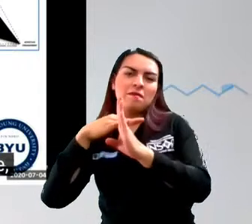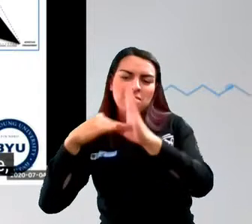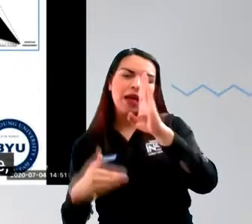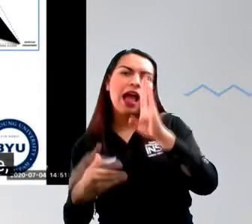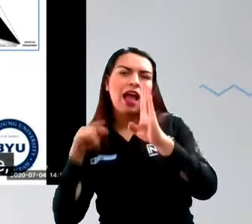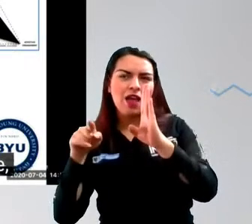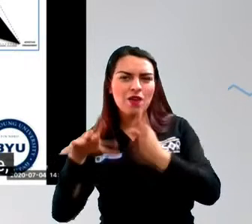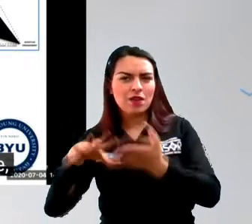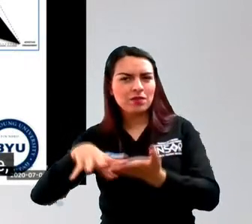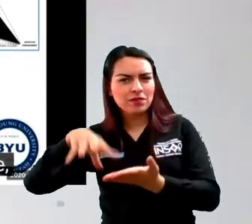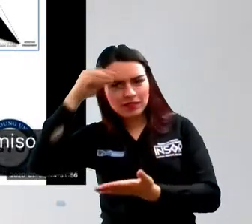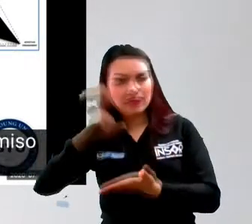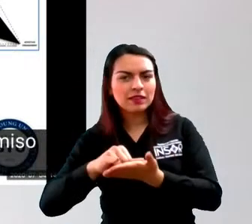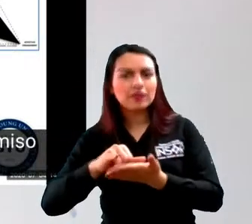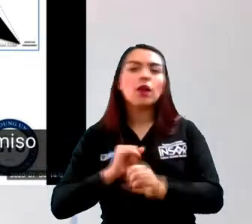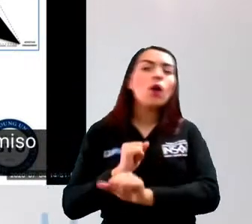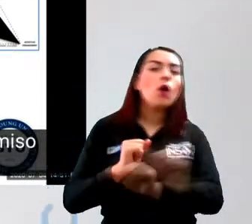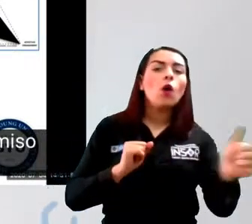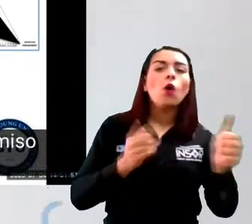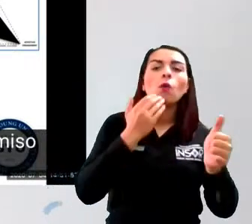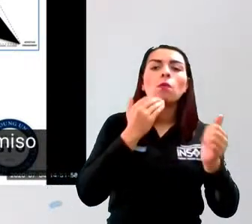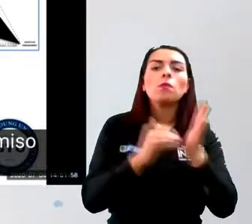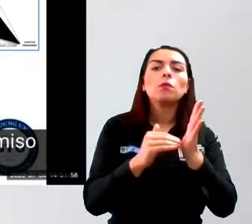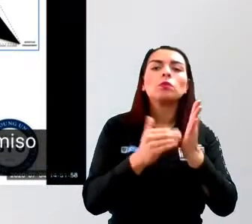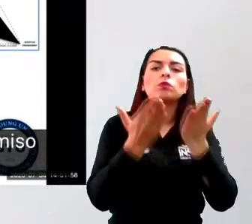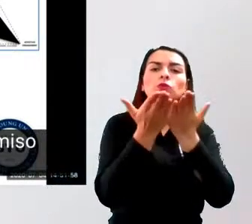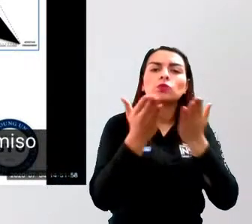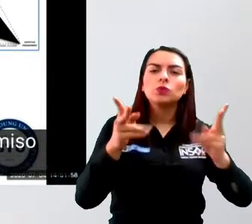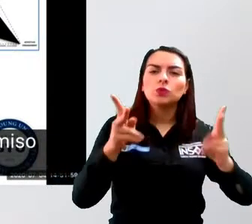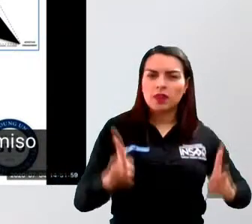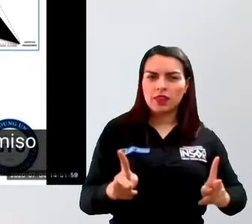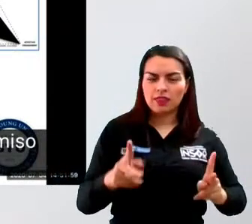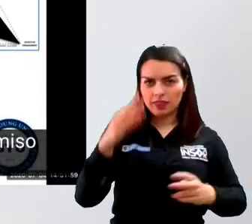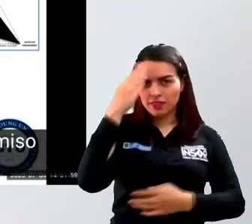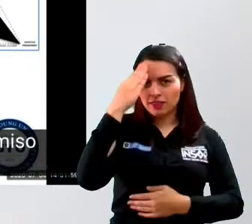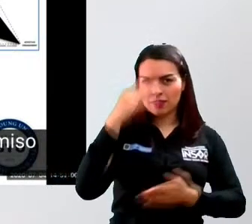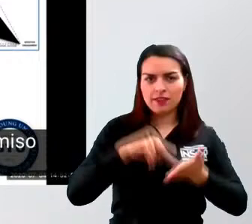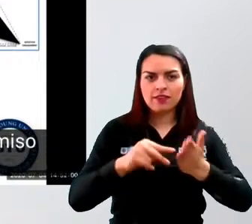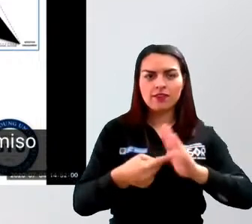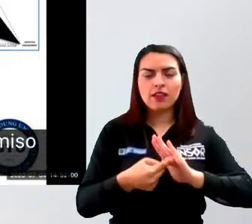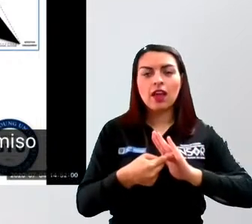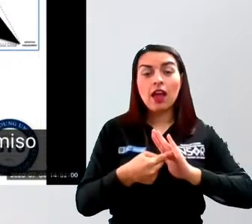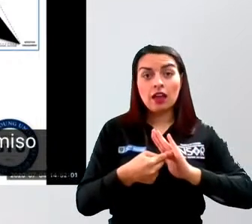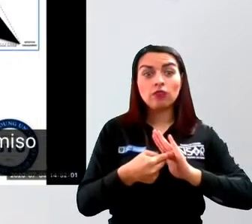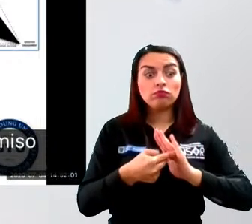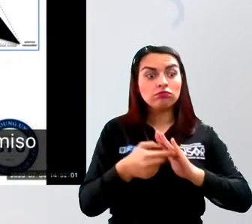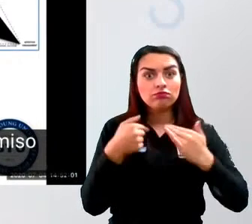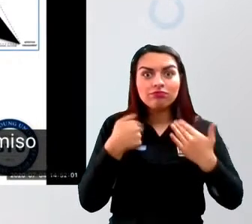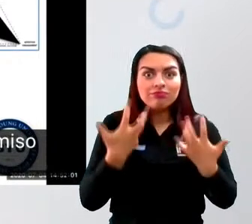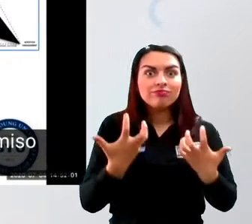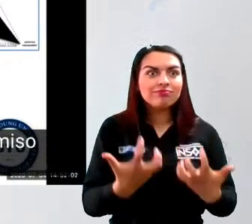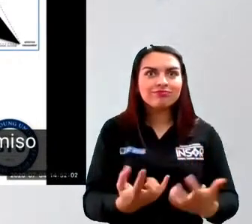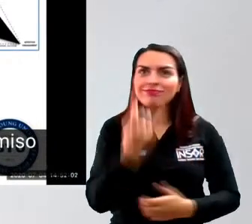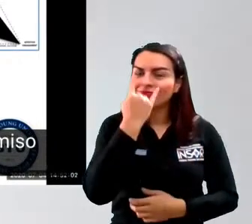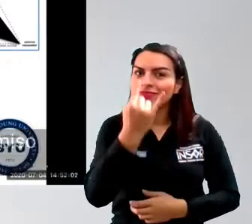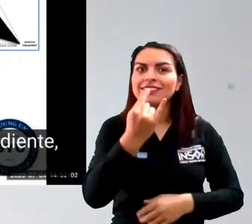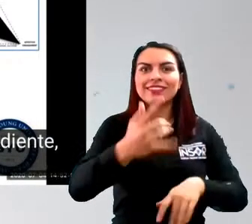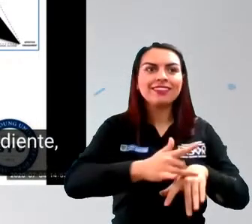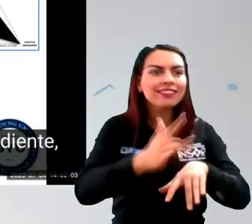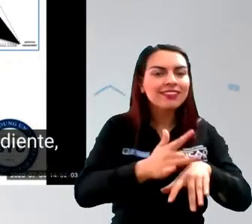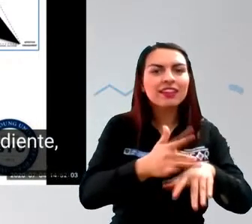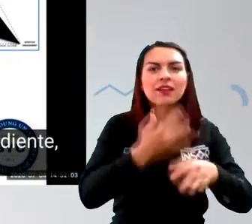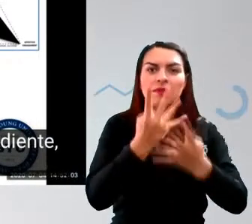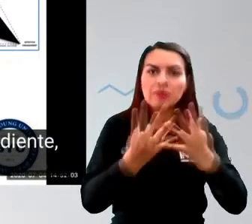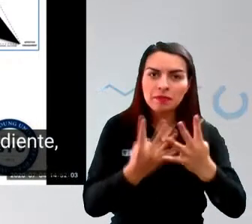imagine a otro estudiante que tiene un perfil ligeramente diferente, que está muy entusiasmada en el área temática, pero lucha con